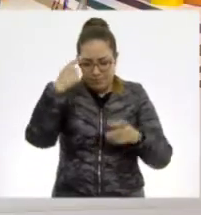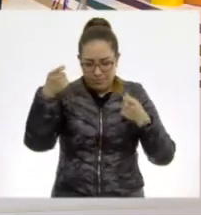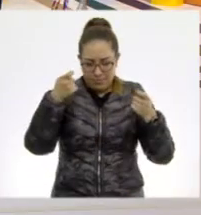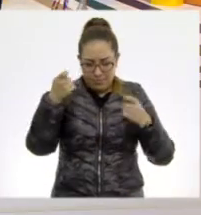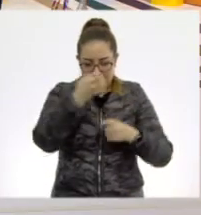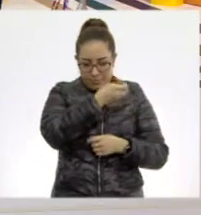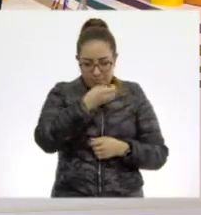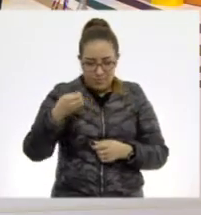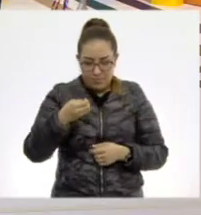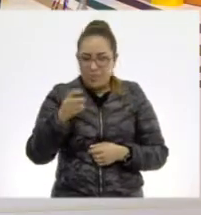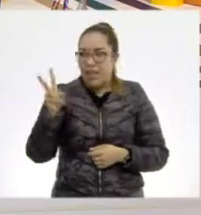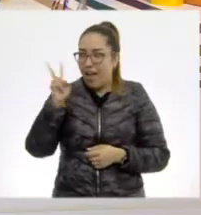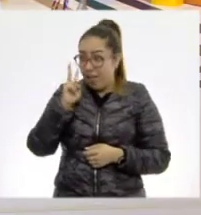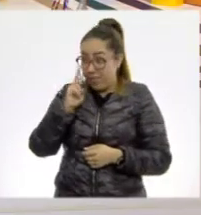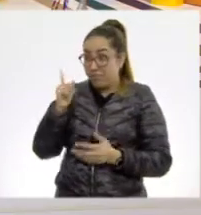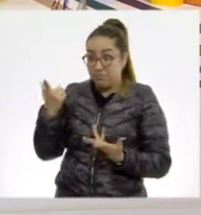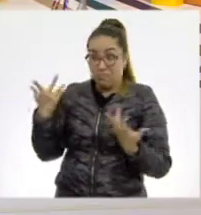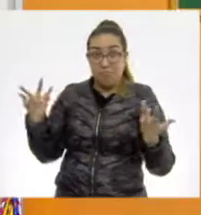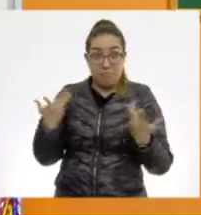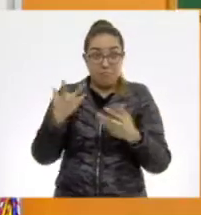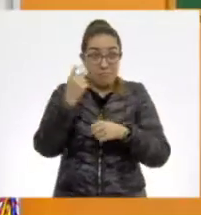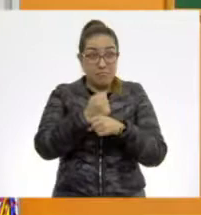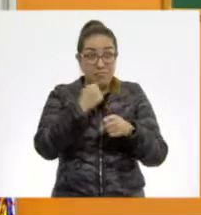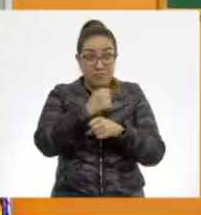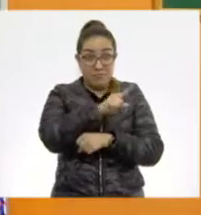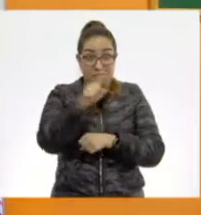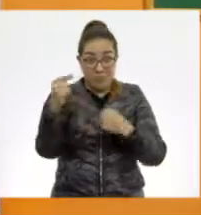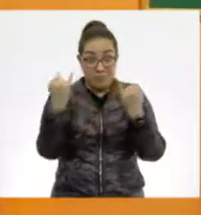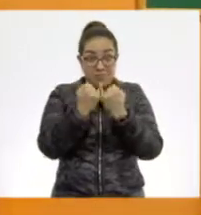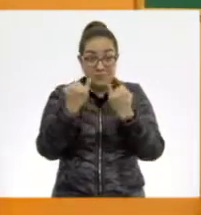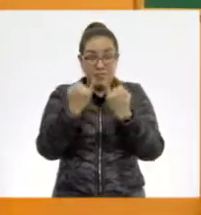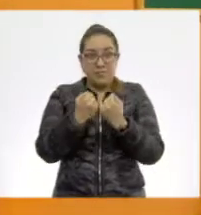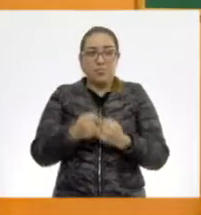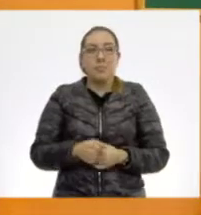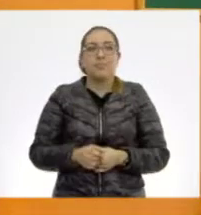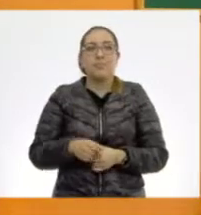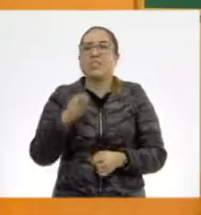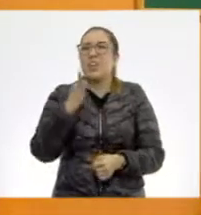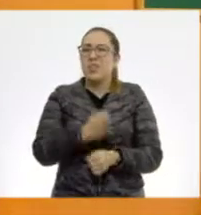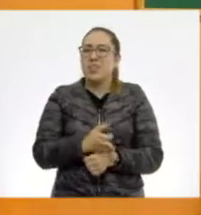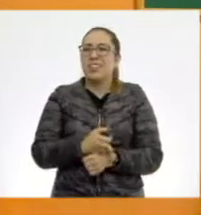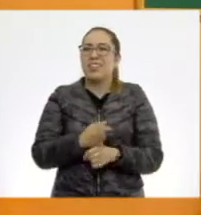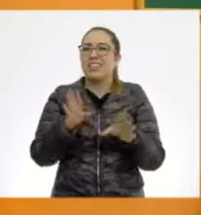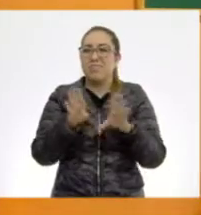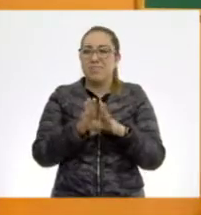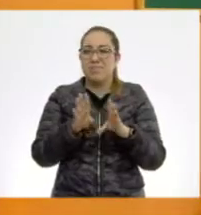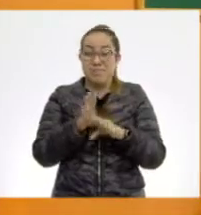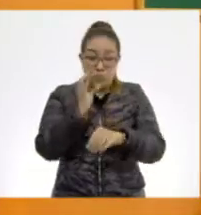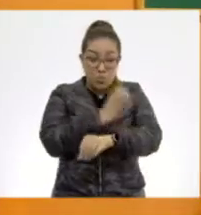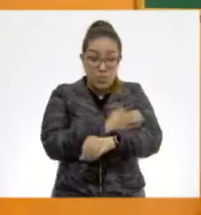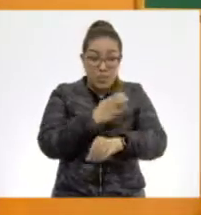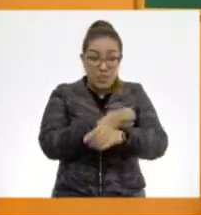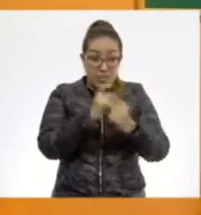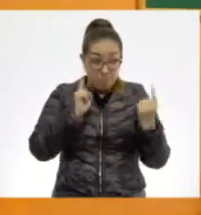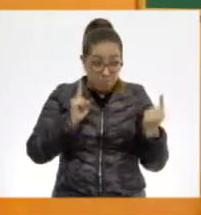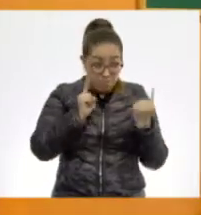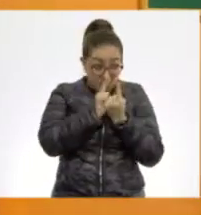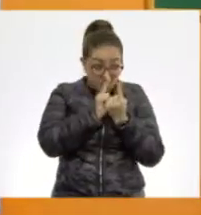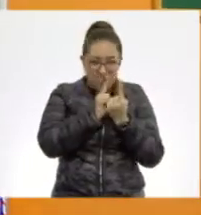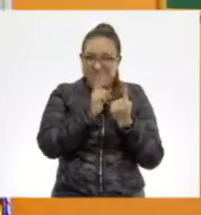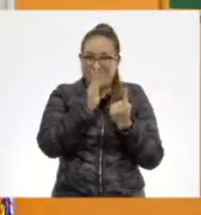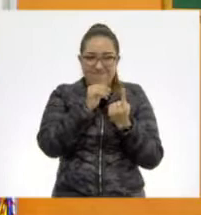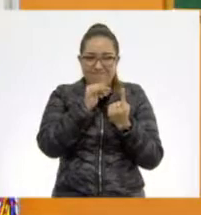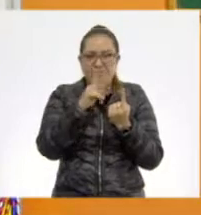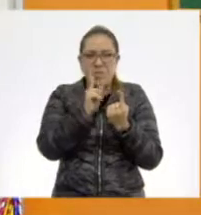Para tratamos, que funcione. Lo intentamos, niñas y niñas en casa. Sale. Aunque ahorita no lo podamos hacer con mi compañero muy pegadito, lo puedo